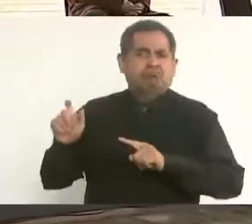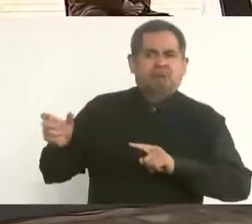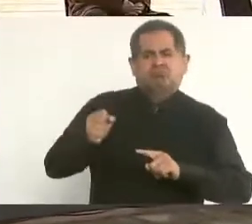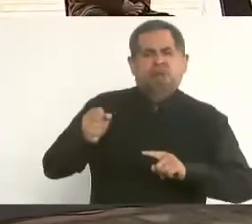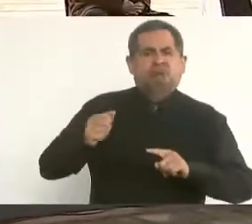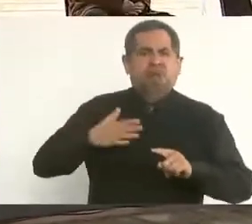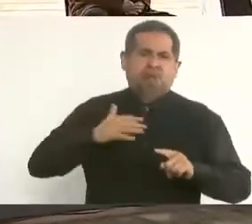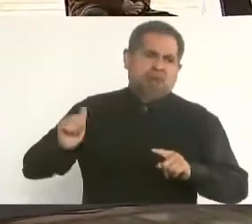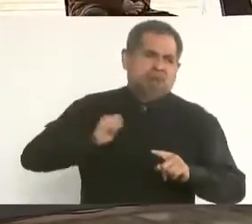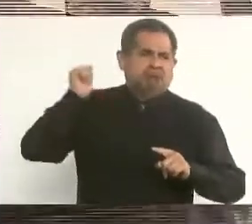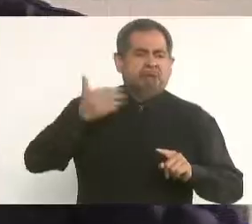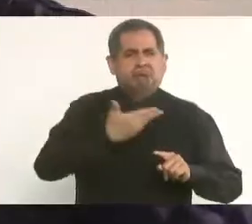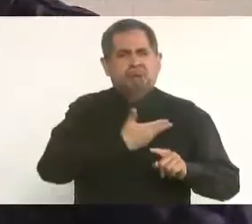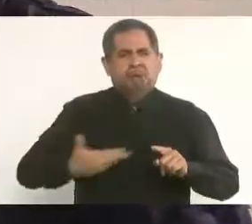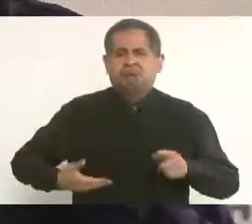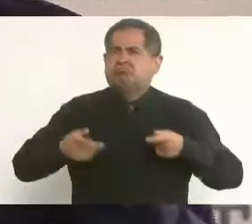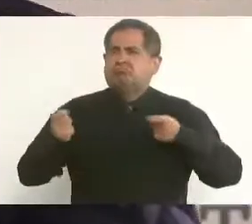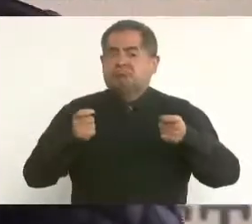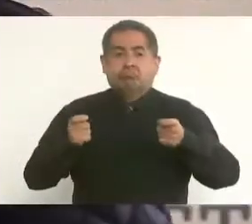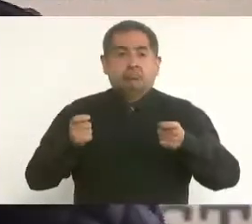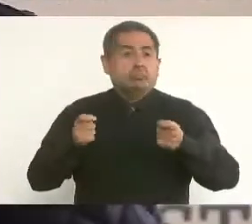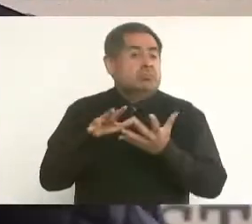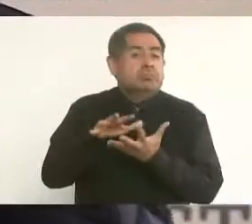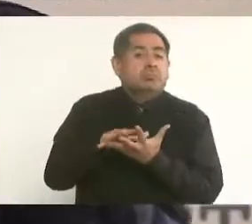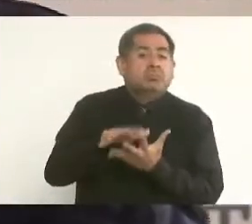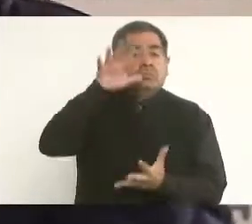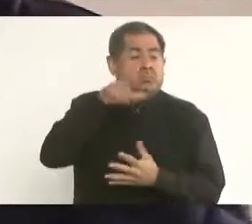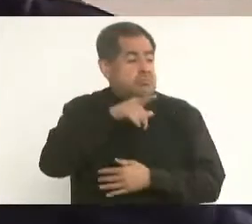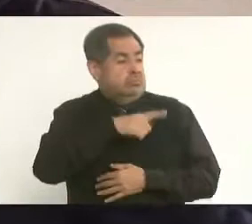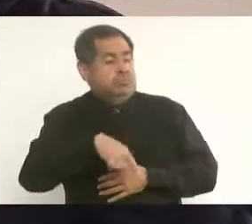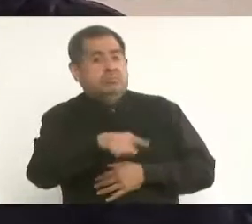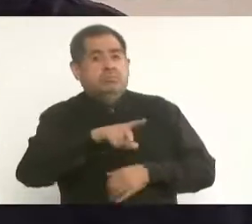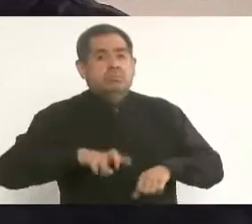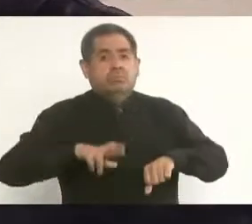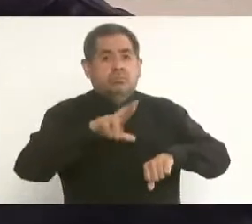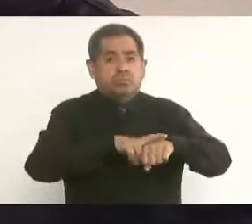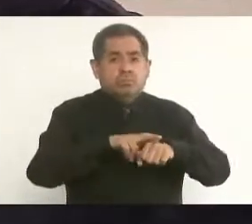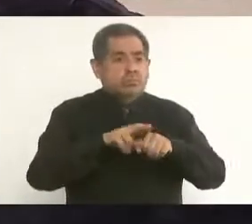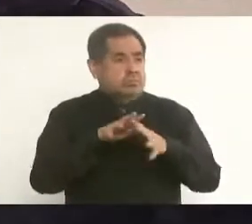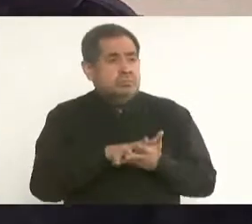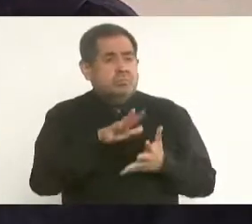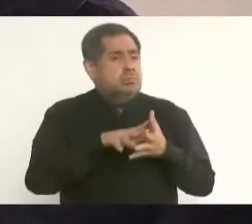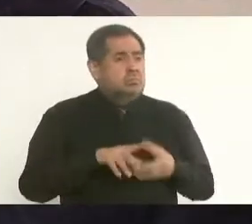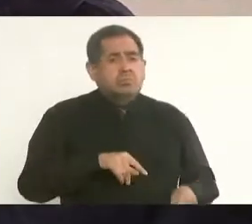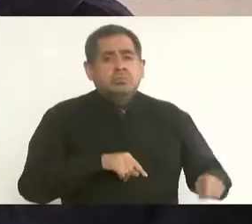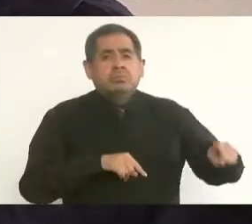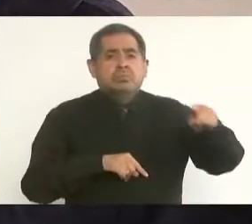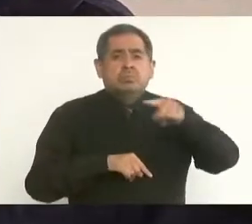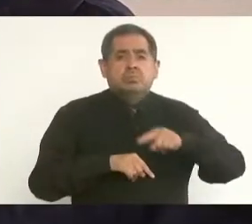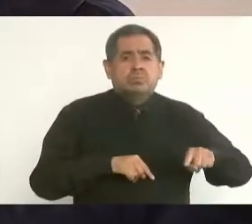y casi todos los gobernadores del país